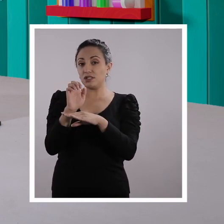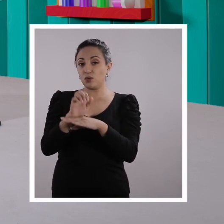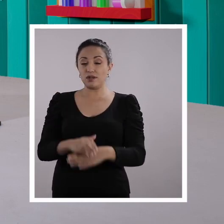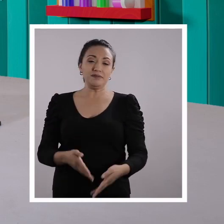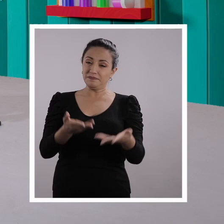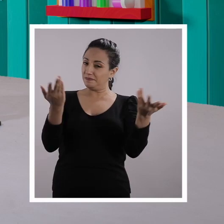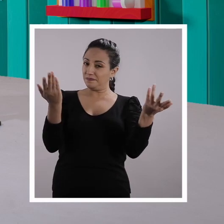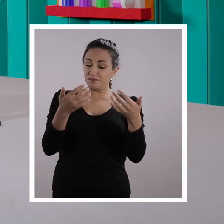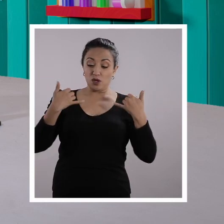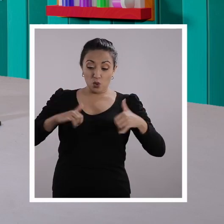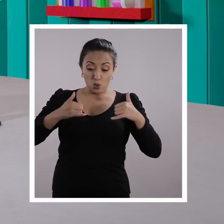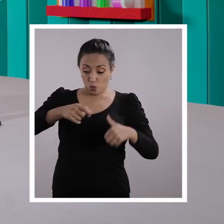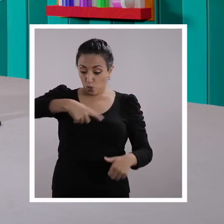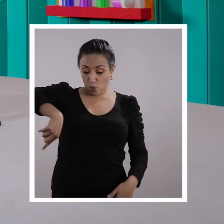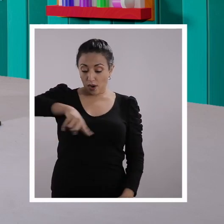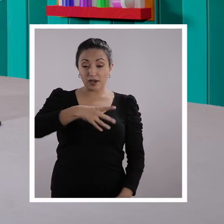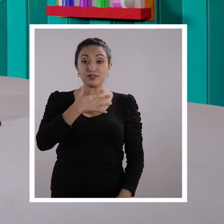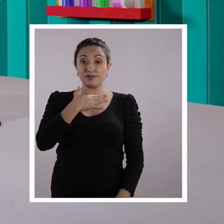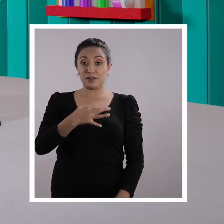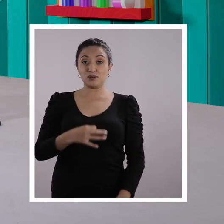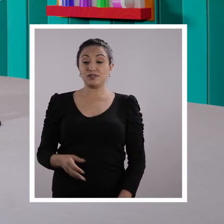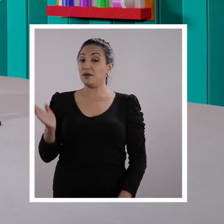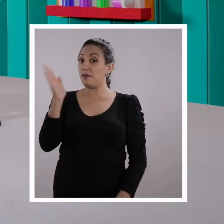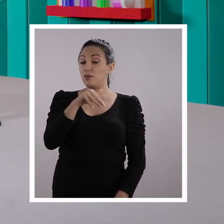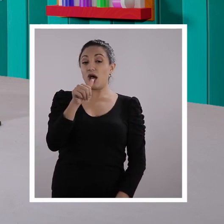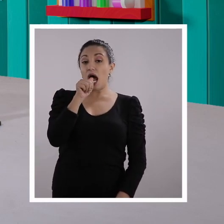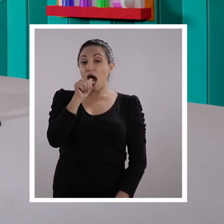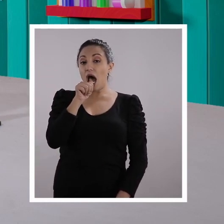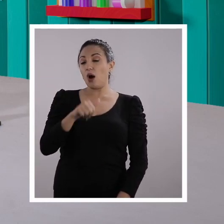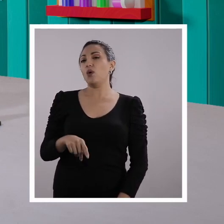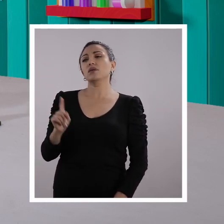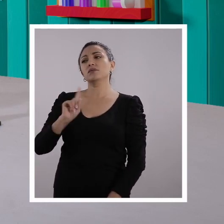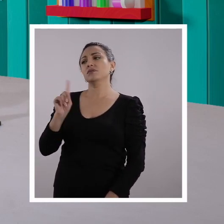nuestro ecuador no se diga más de estos juegos tradicionales mexicanos